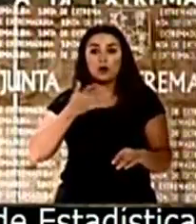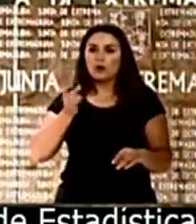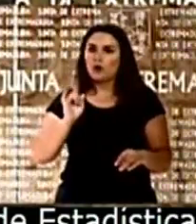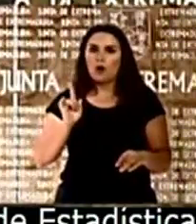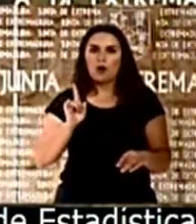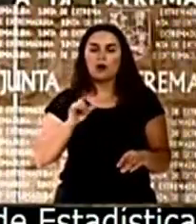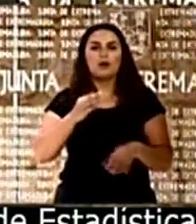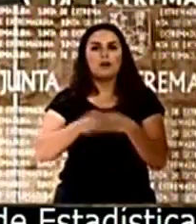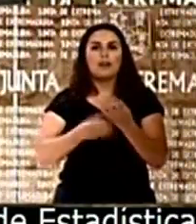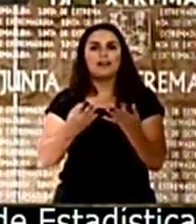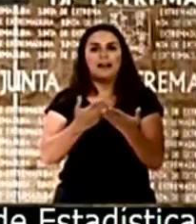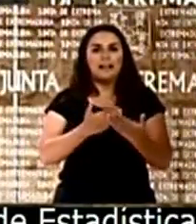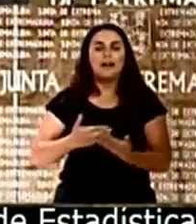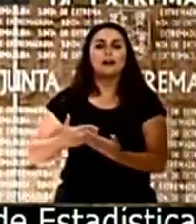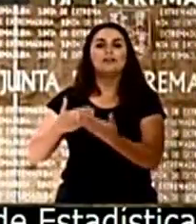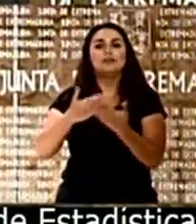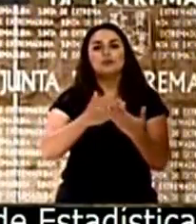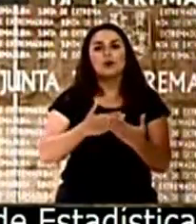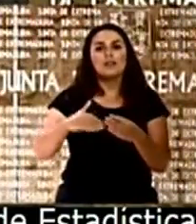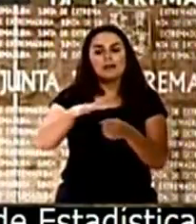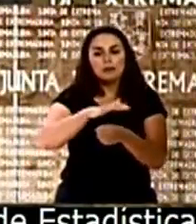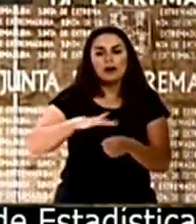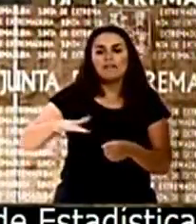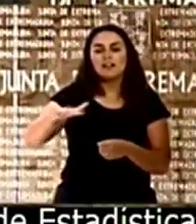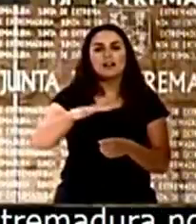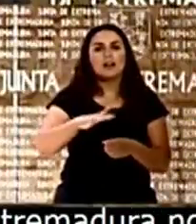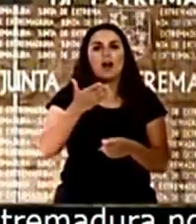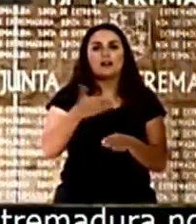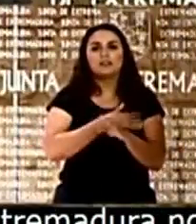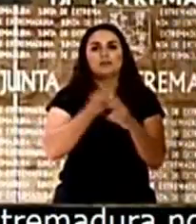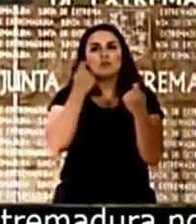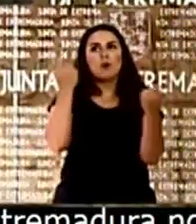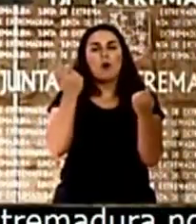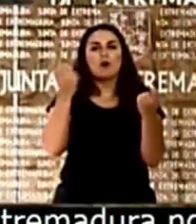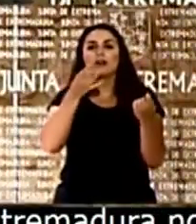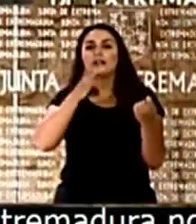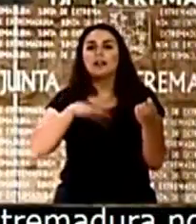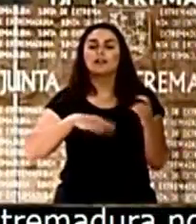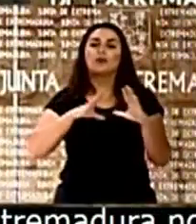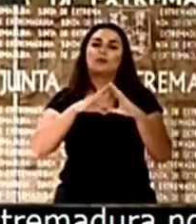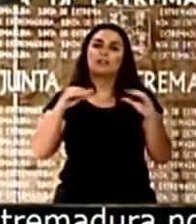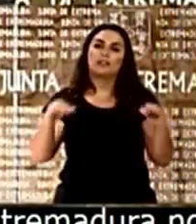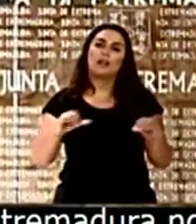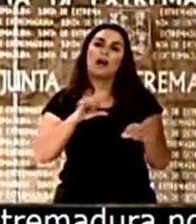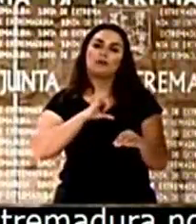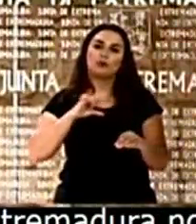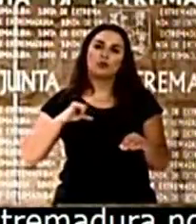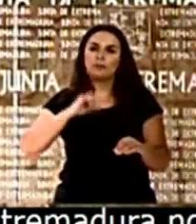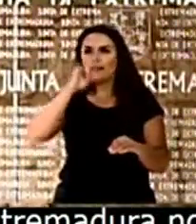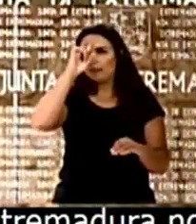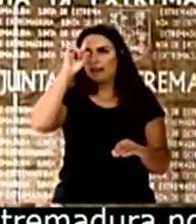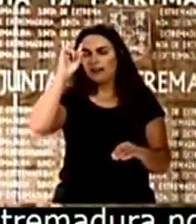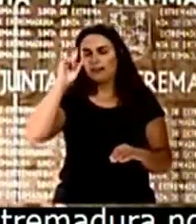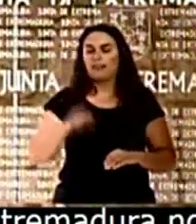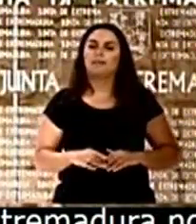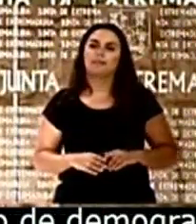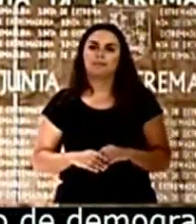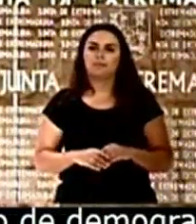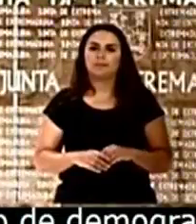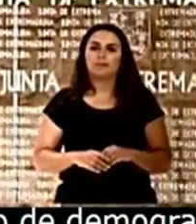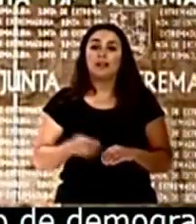un estudio de demografía que ha publicado hace poco la Universidad Autónoma de Madrid. En